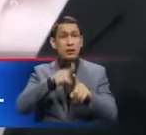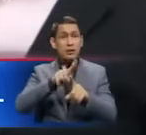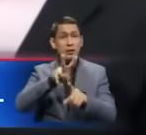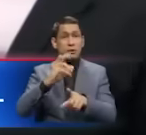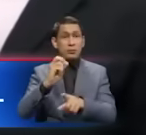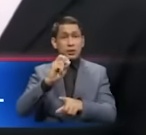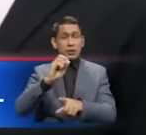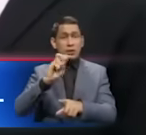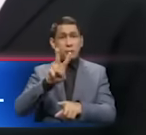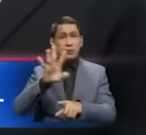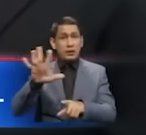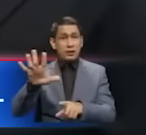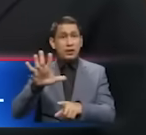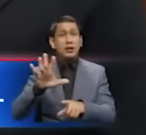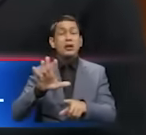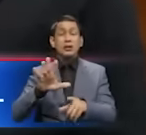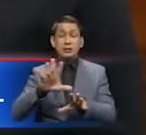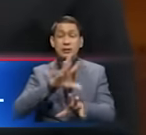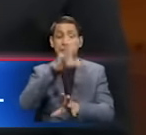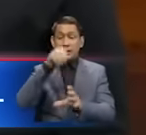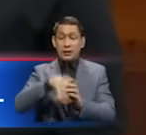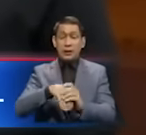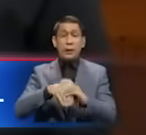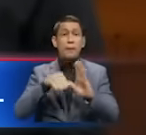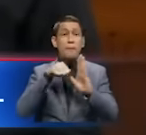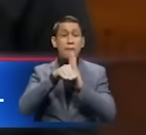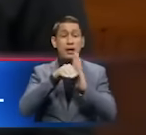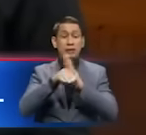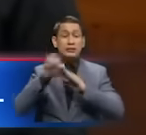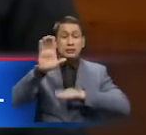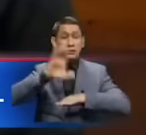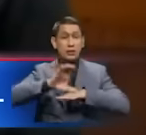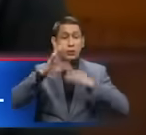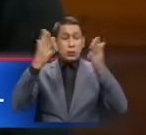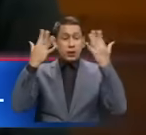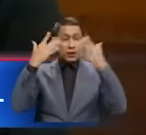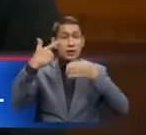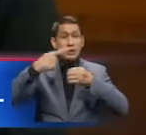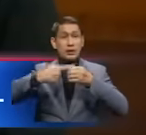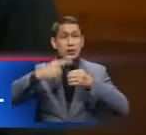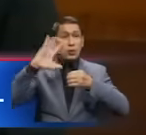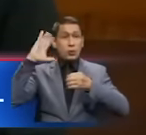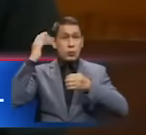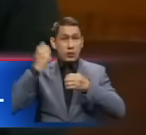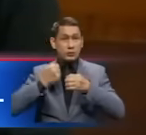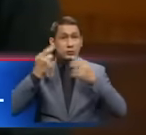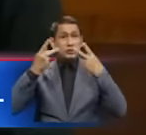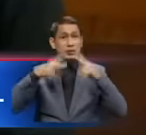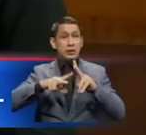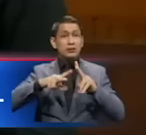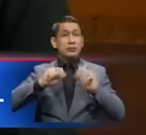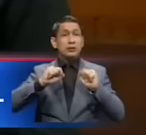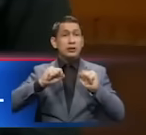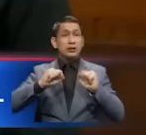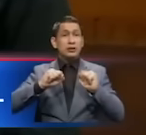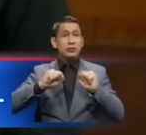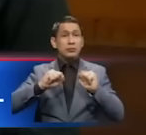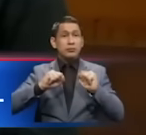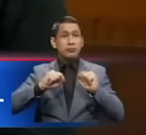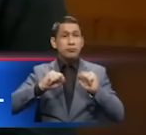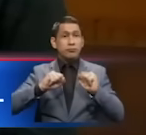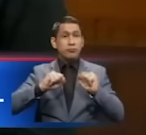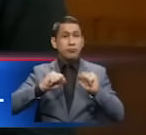las sucursales del Banco Central del Ecuador en Guayaquil, Quito y Cuenca, y también a través del sistema financiero, es decir, a